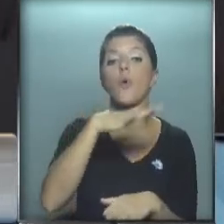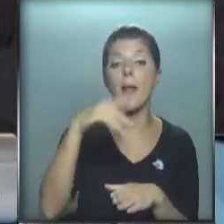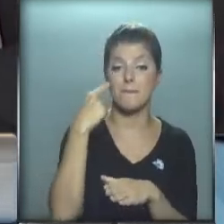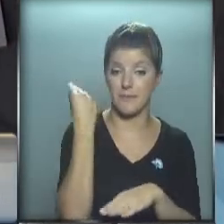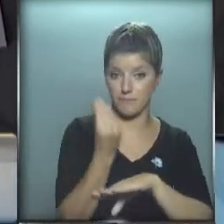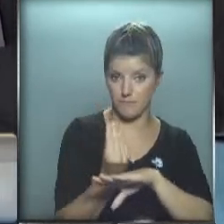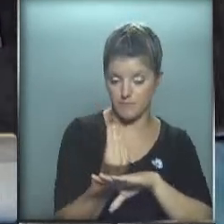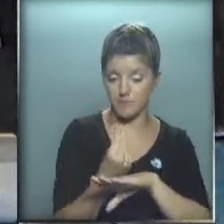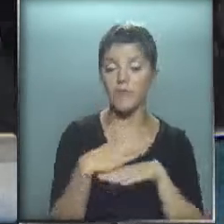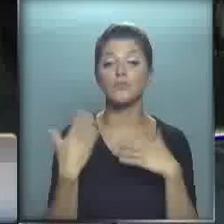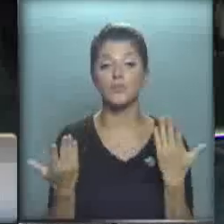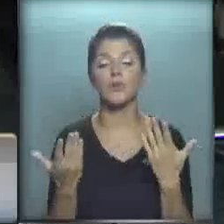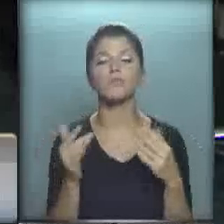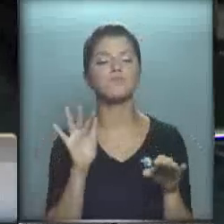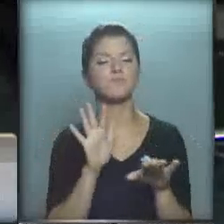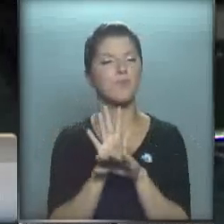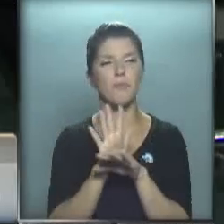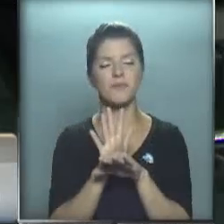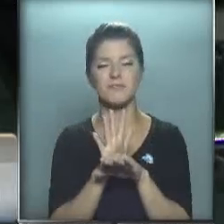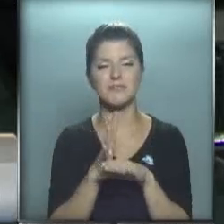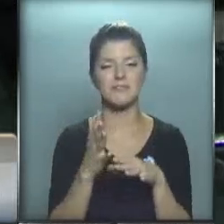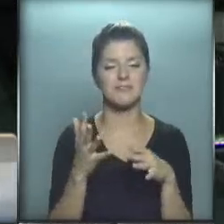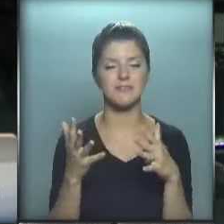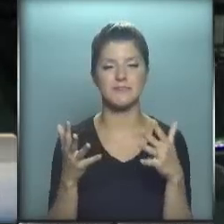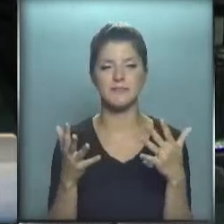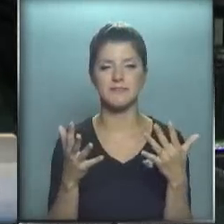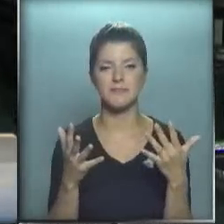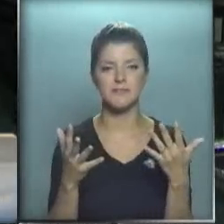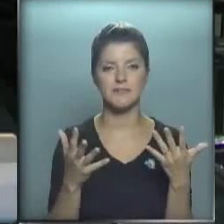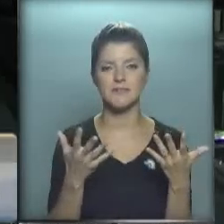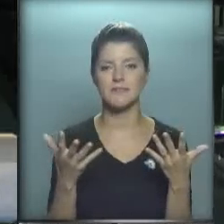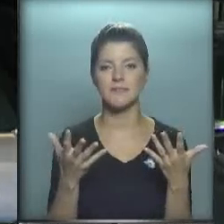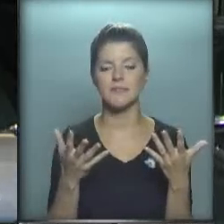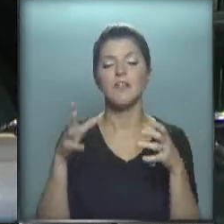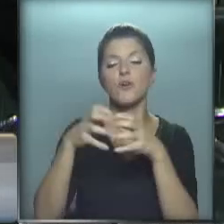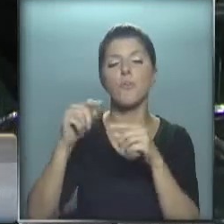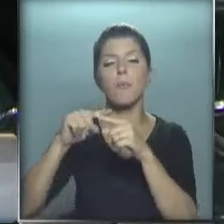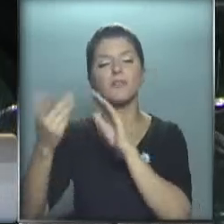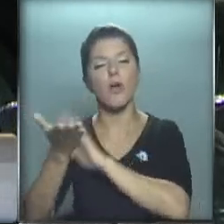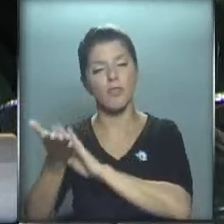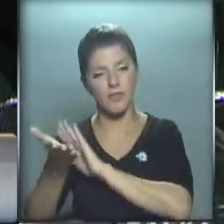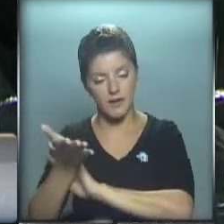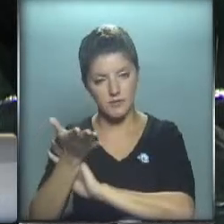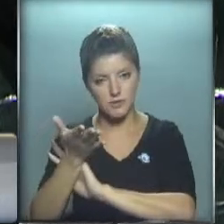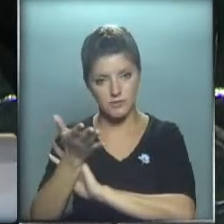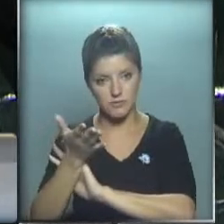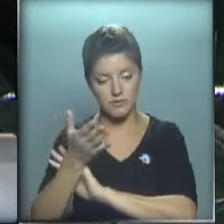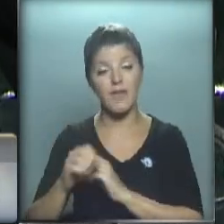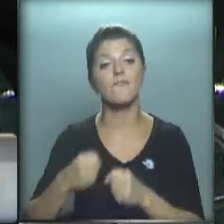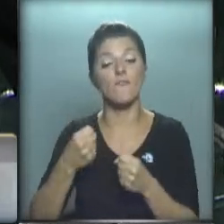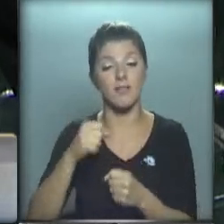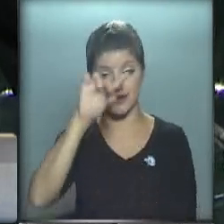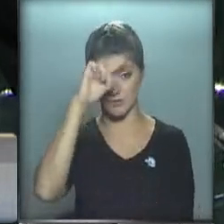entonces es hay una especie de de de digamos el el la extrema derecha el caso del frente nacional en Francia